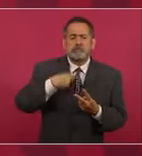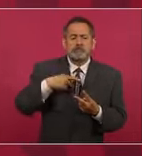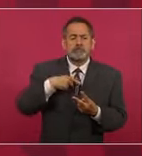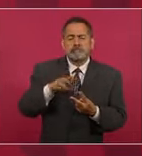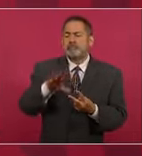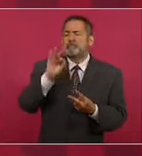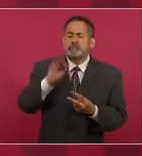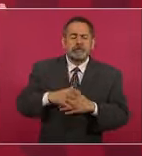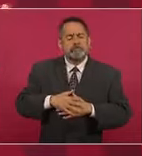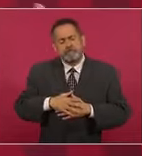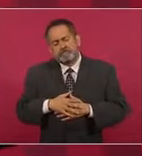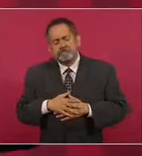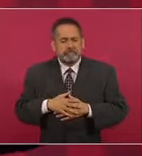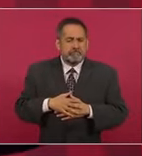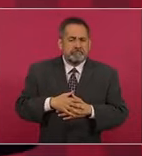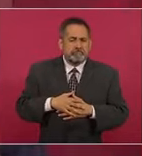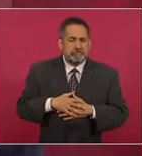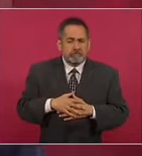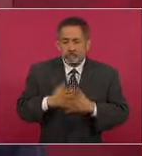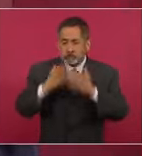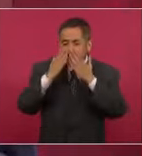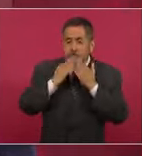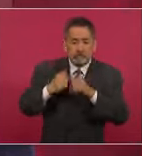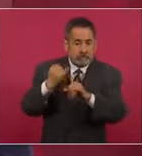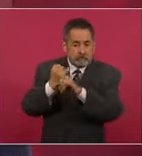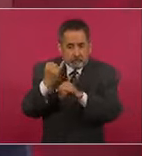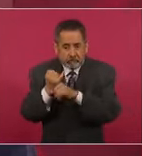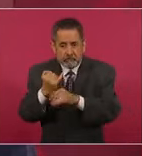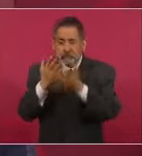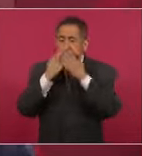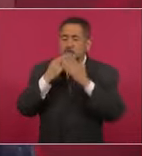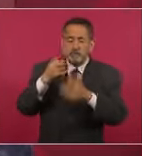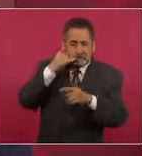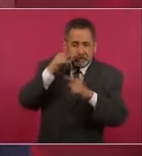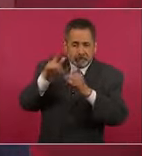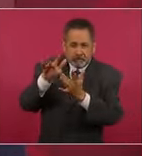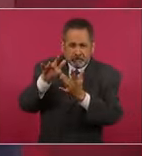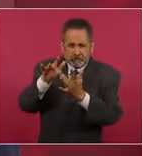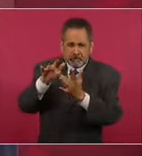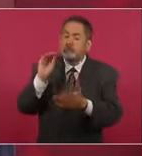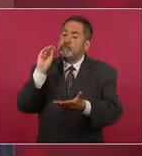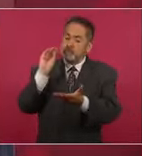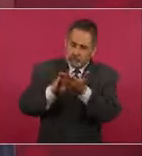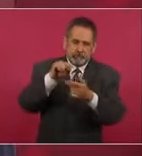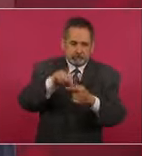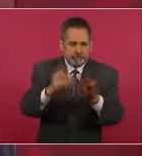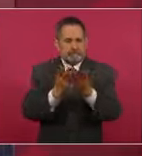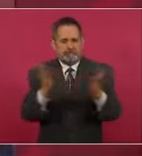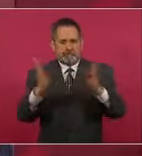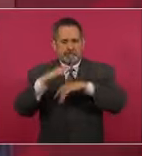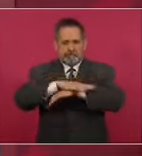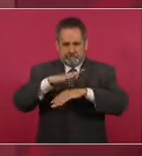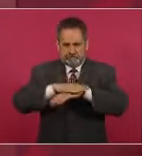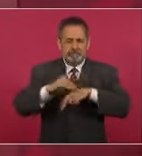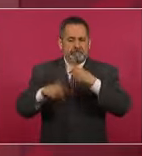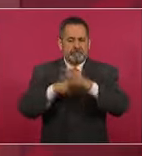que donde no hay internet, no hay teléfono, pues haya casillas, y